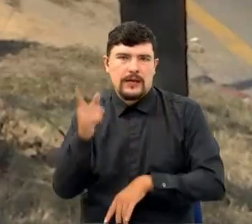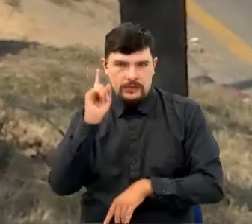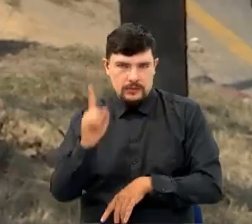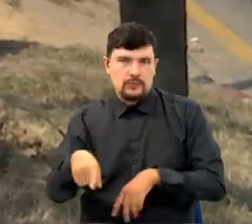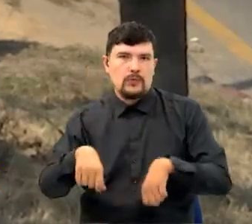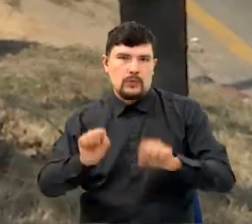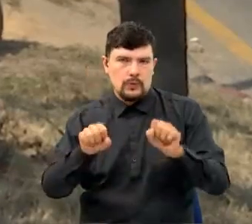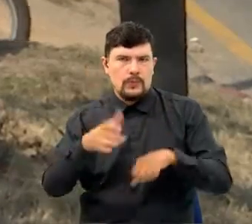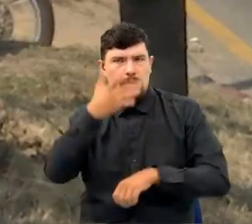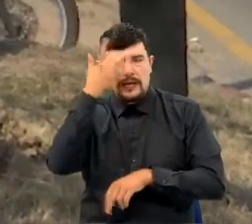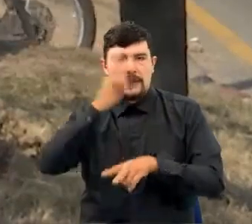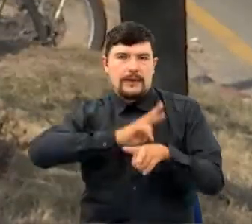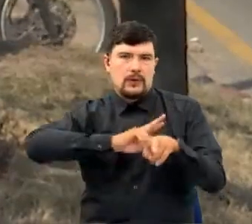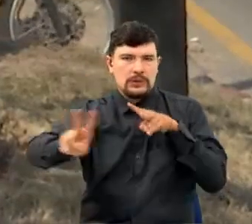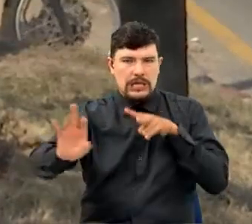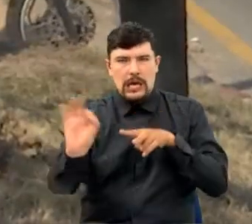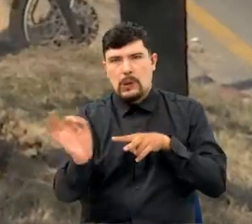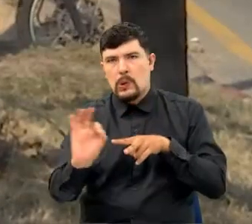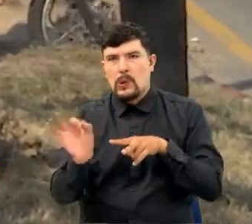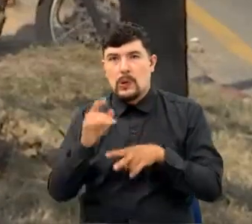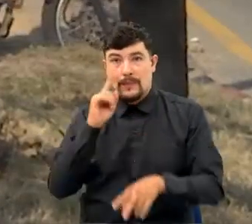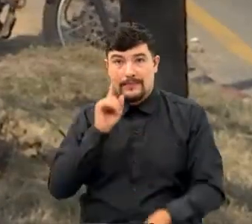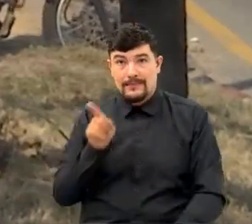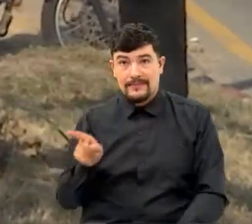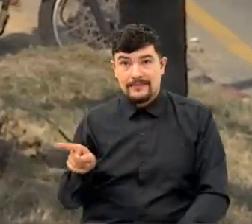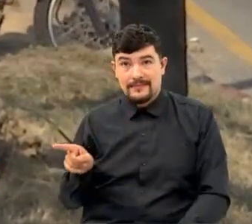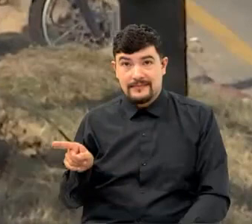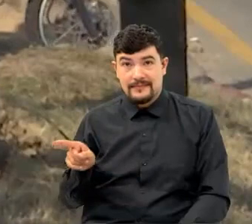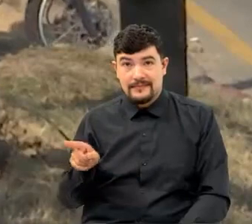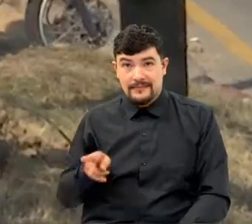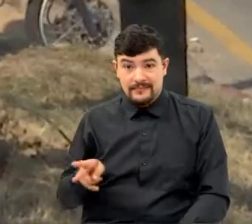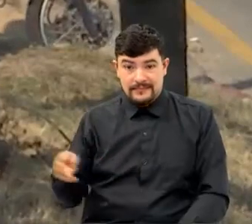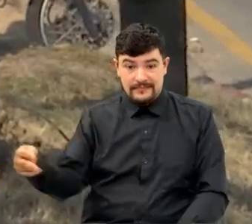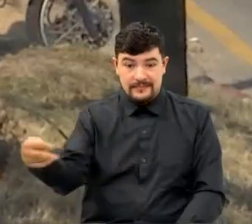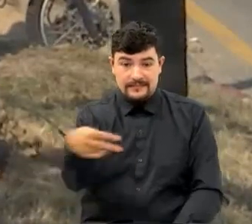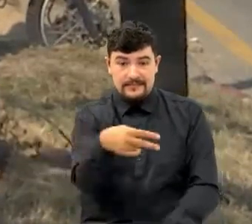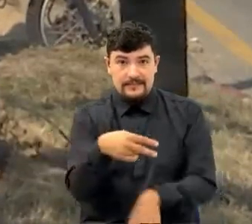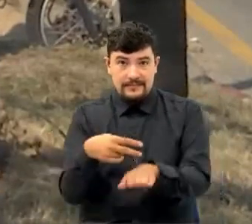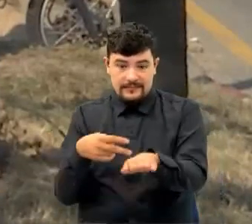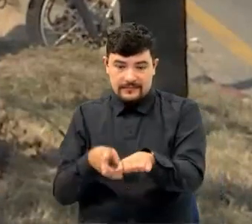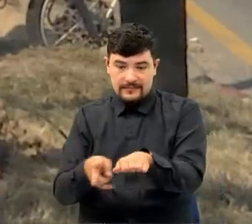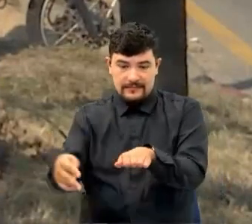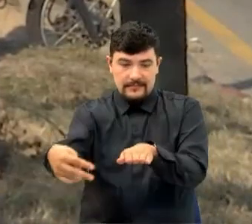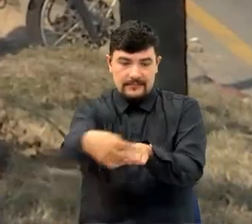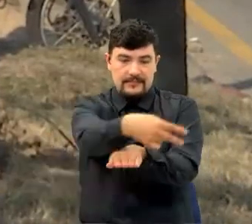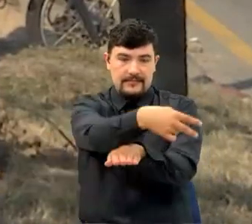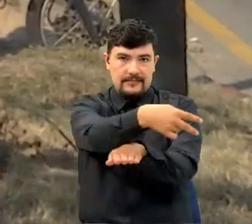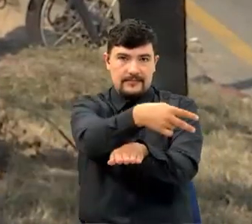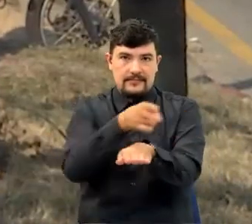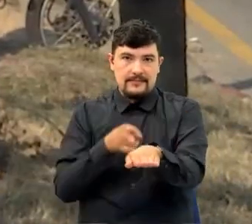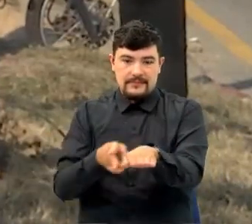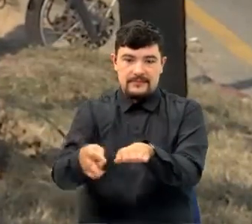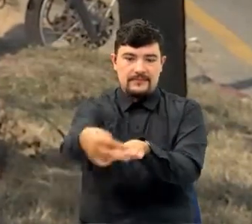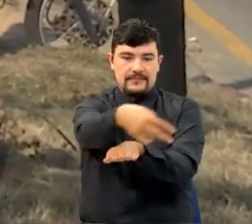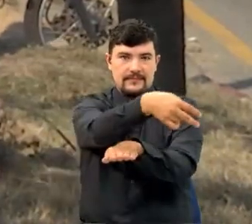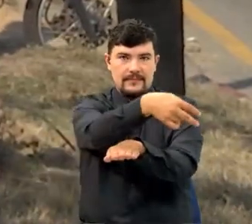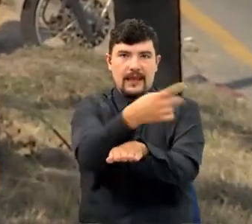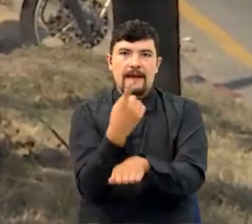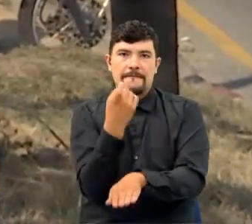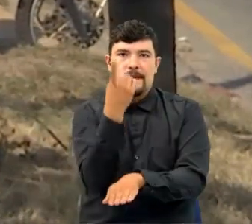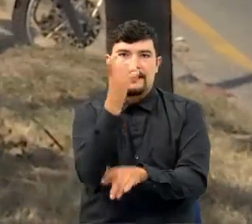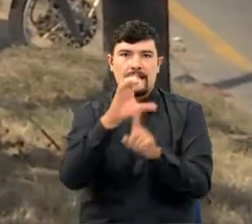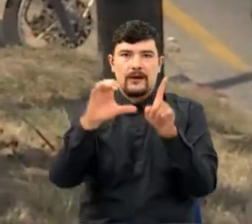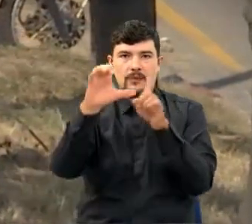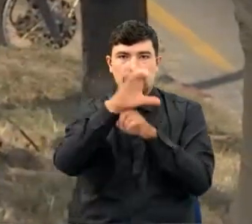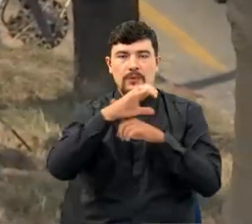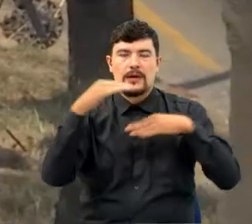otros también por las imprudencias como esta que ustedes ven ahí a mi espalda. Precisamente la falta de cultura vial al momento de